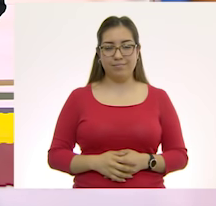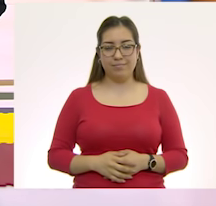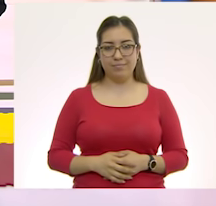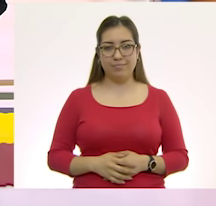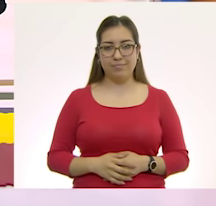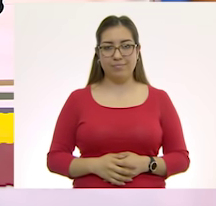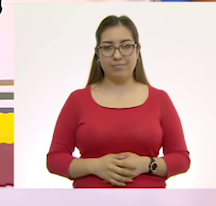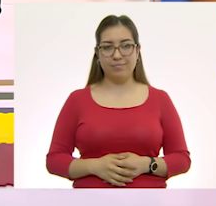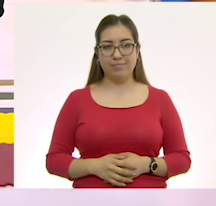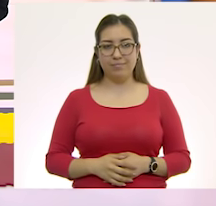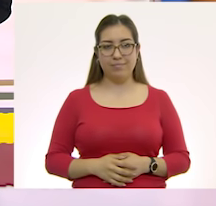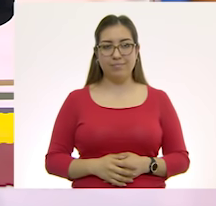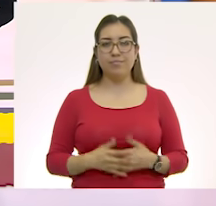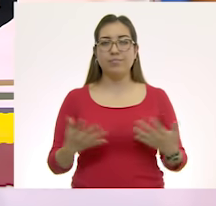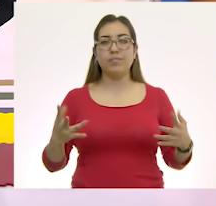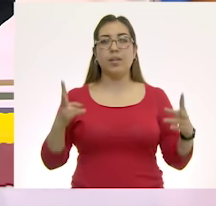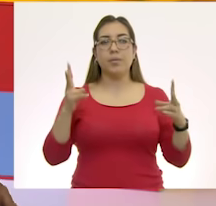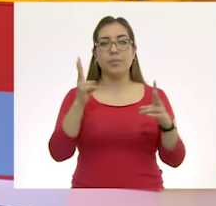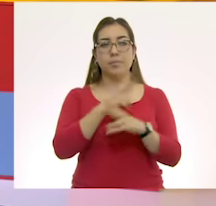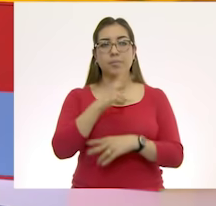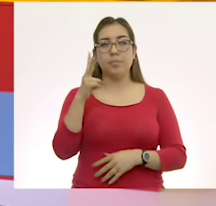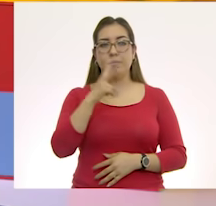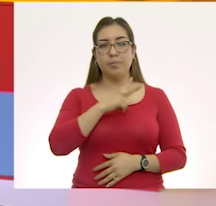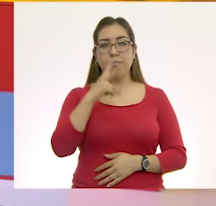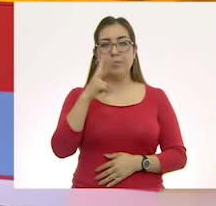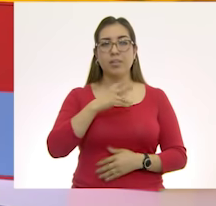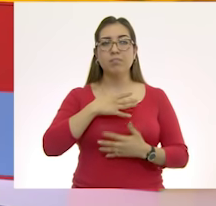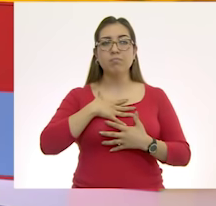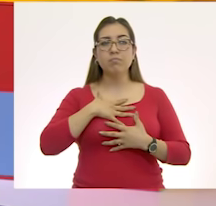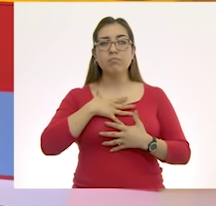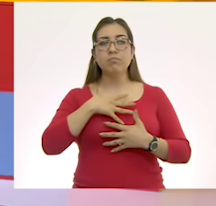1, 2, 3, 4. Vamos a respirar lentamente.